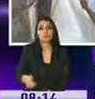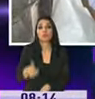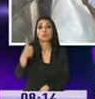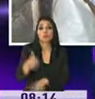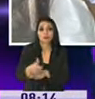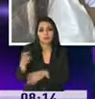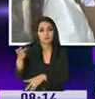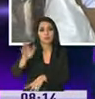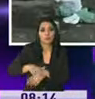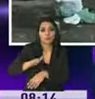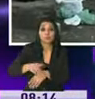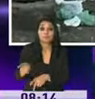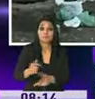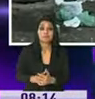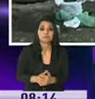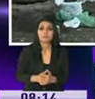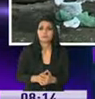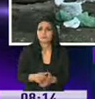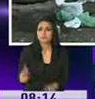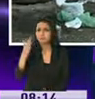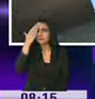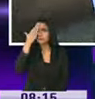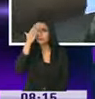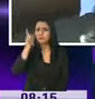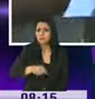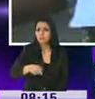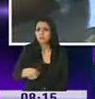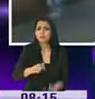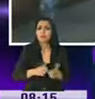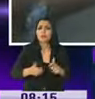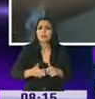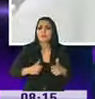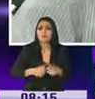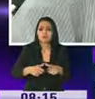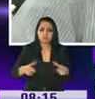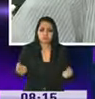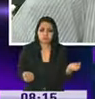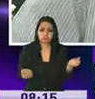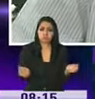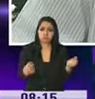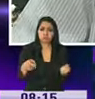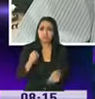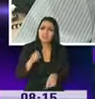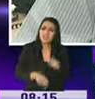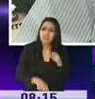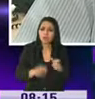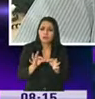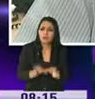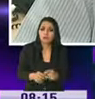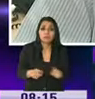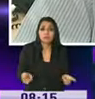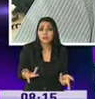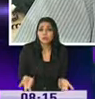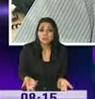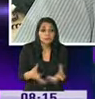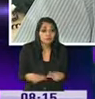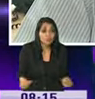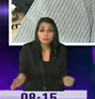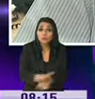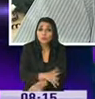autoridades. Si bien es cierto, saben ellos que tienen un problema de recolectores de mal estado, tampoco se encontró una